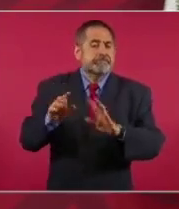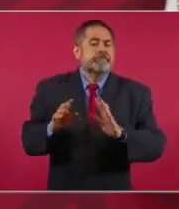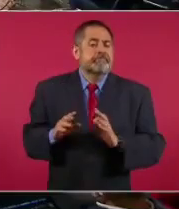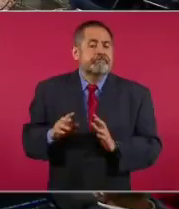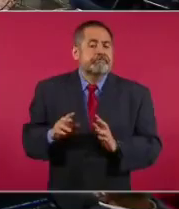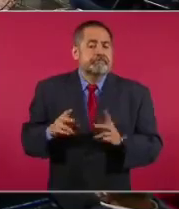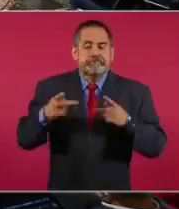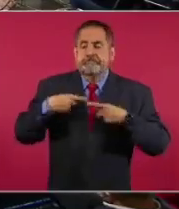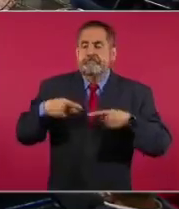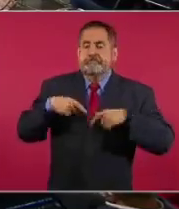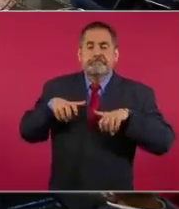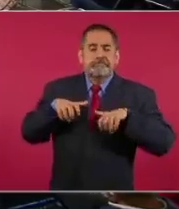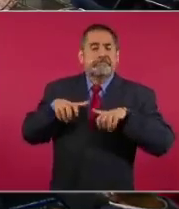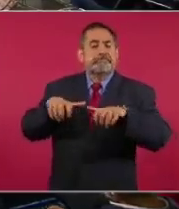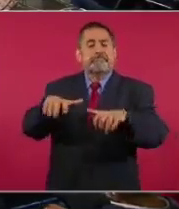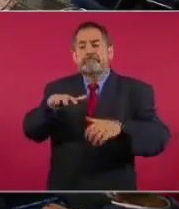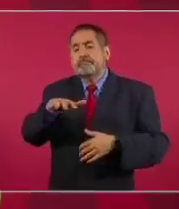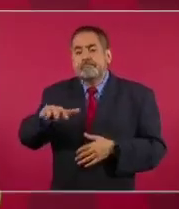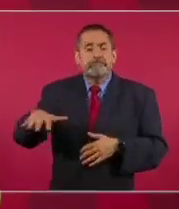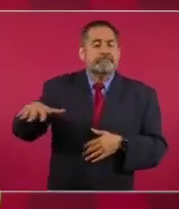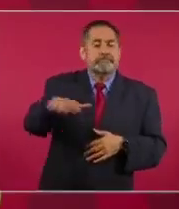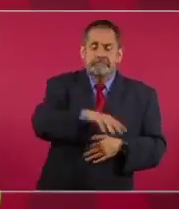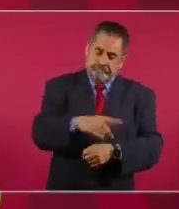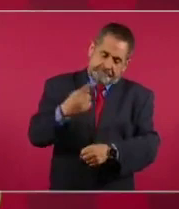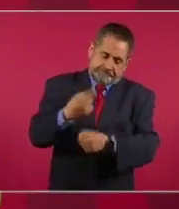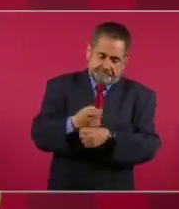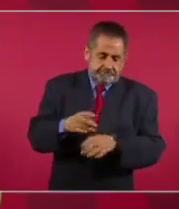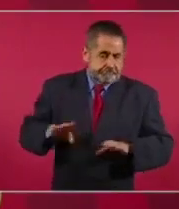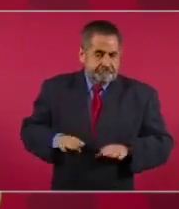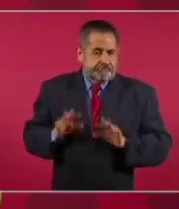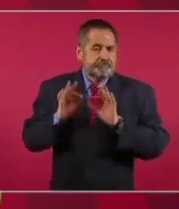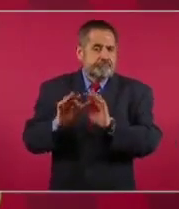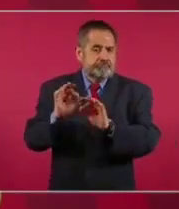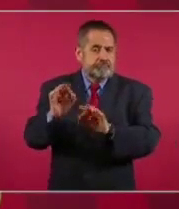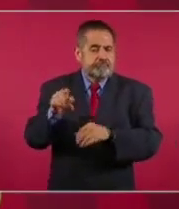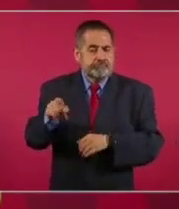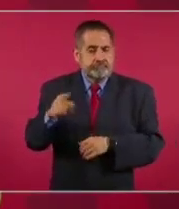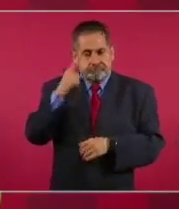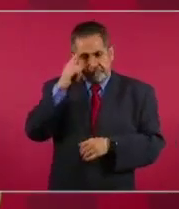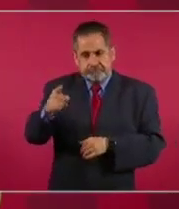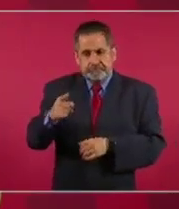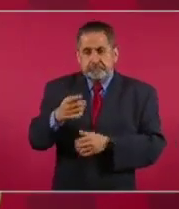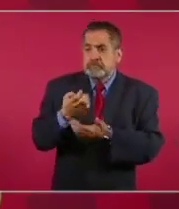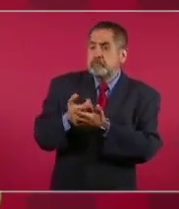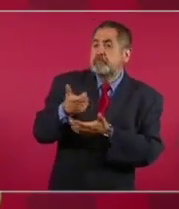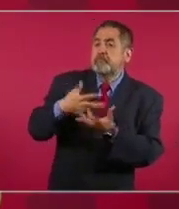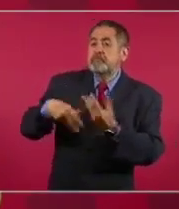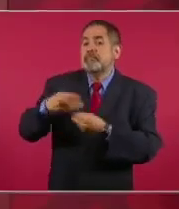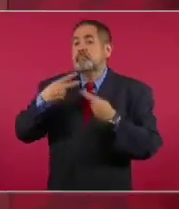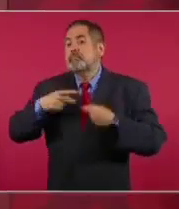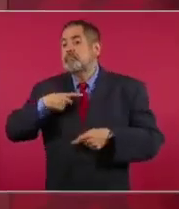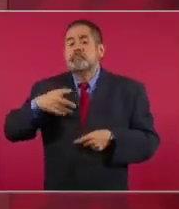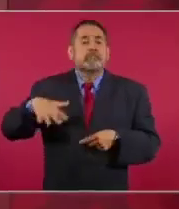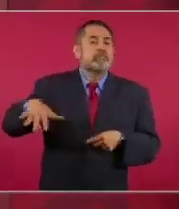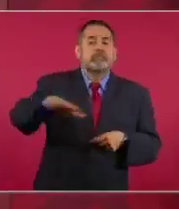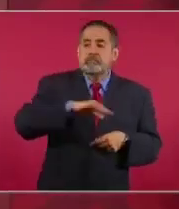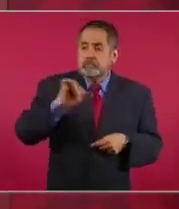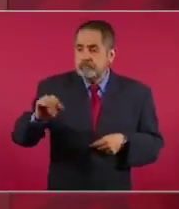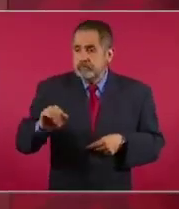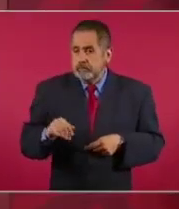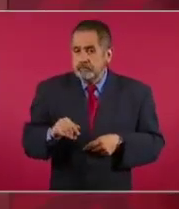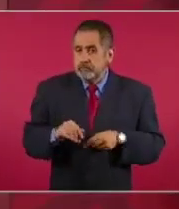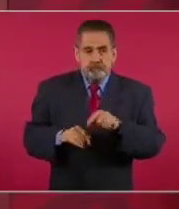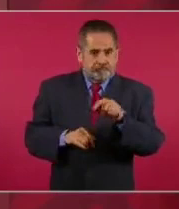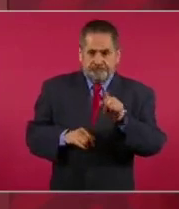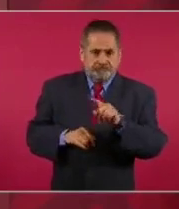es el interés del pueblo la economía popular nada de